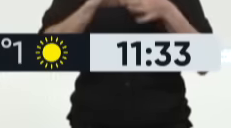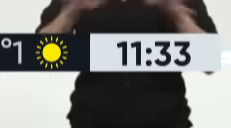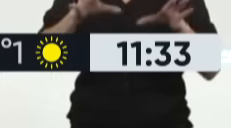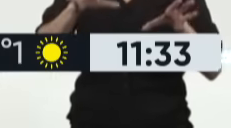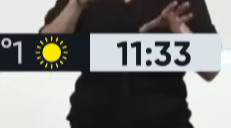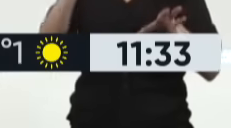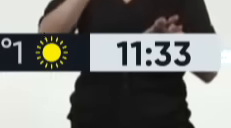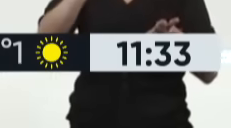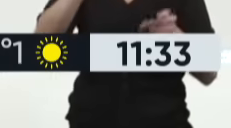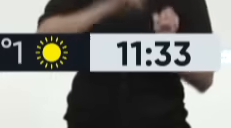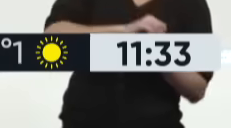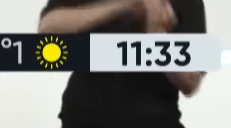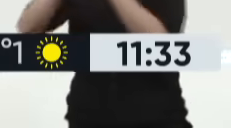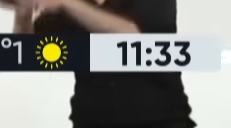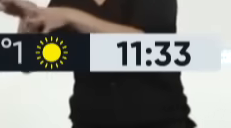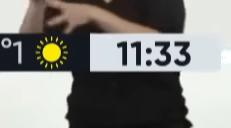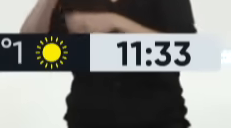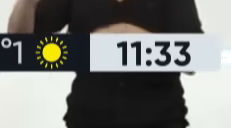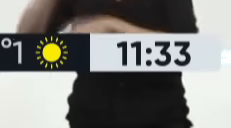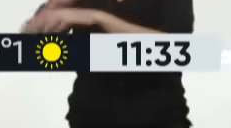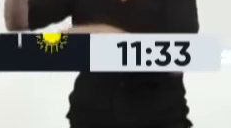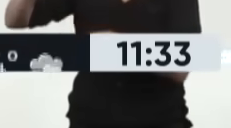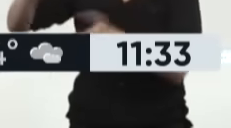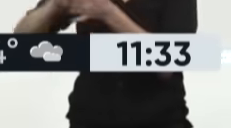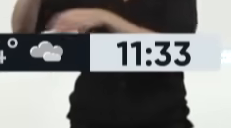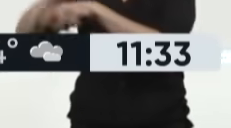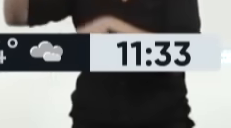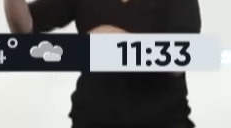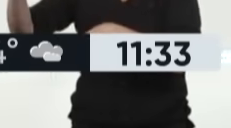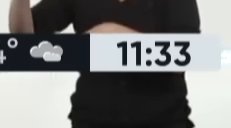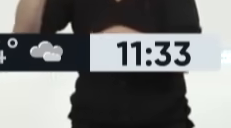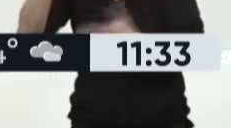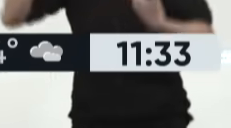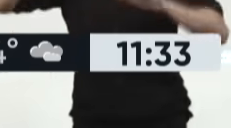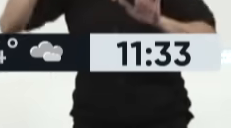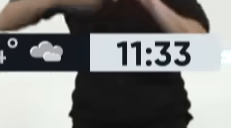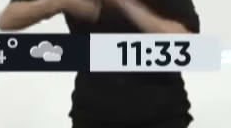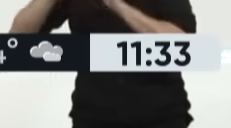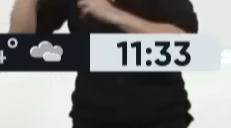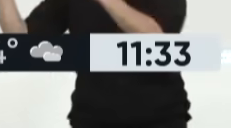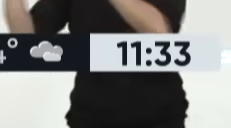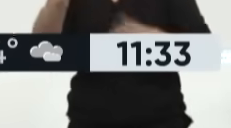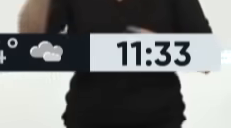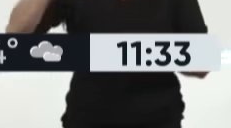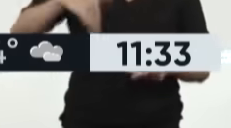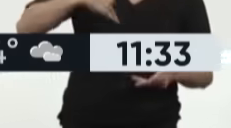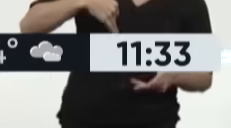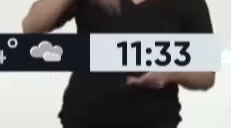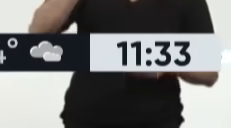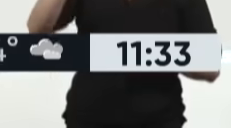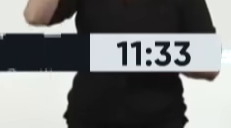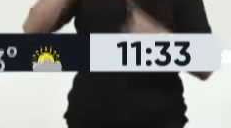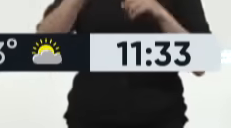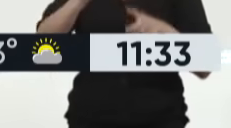a Colombia, y entendemos que con un posible viaje a la República Argentina de María Alexandra Gómez